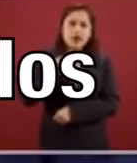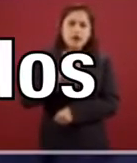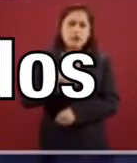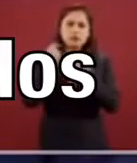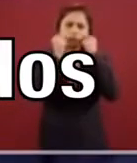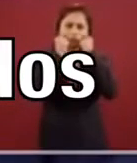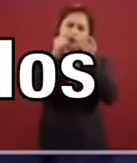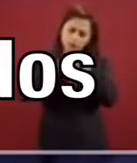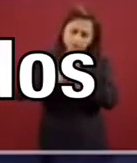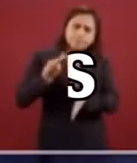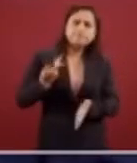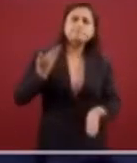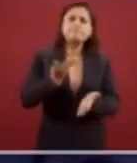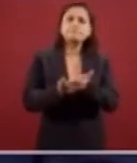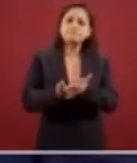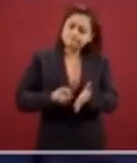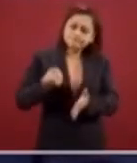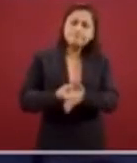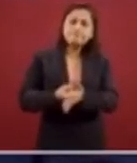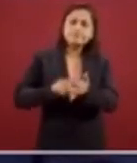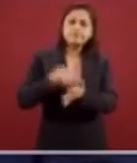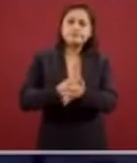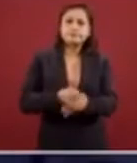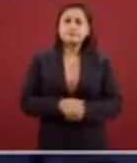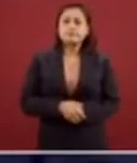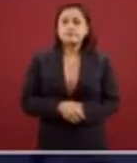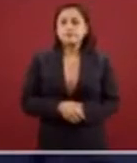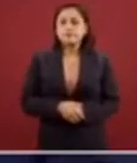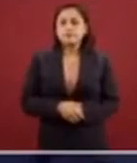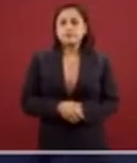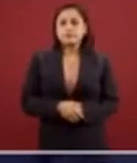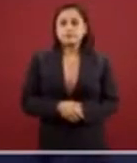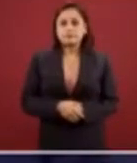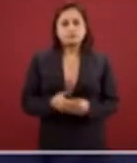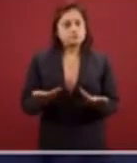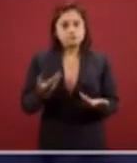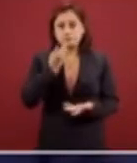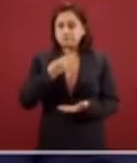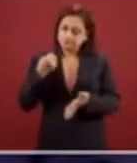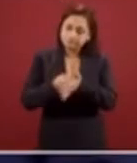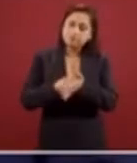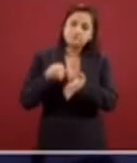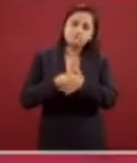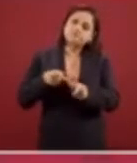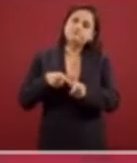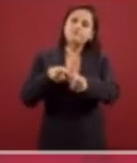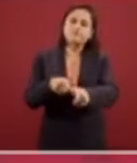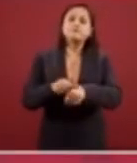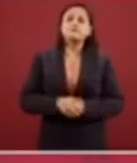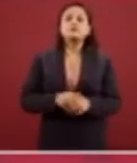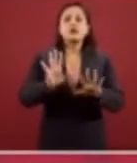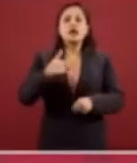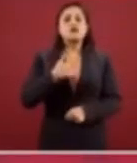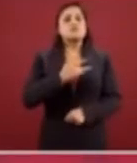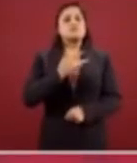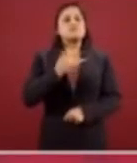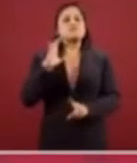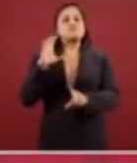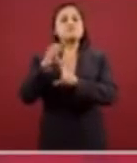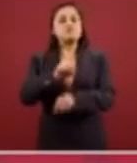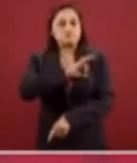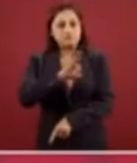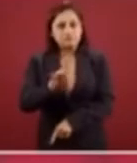intentar hay que seguir insistiendo creo que es posible